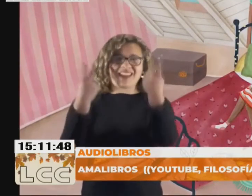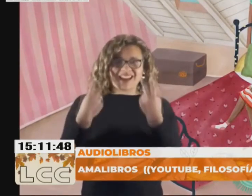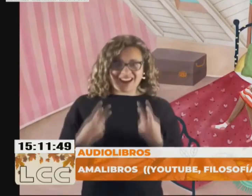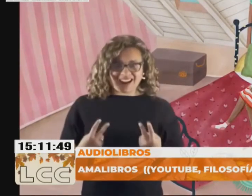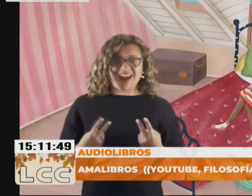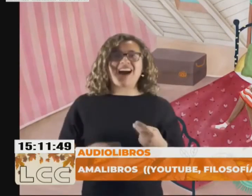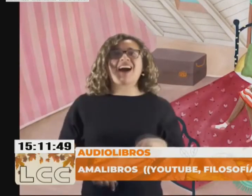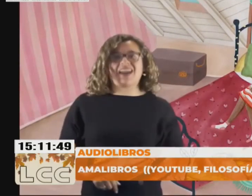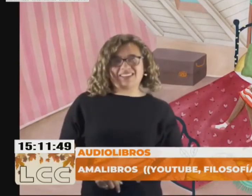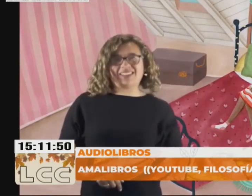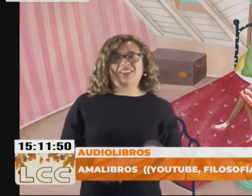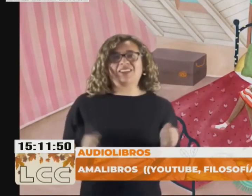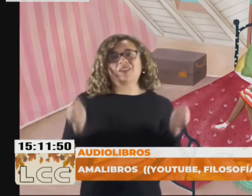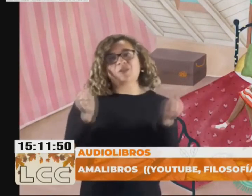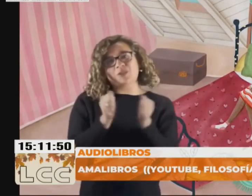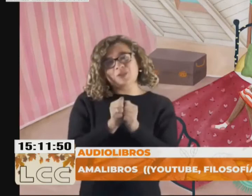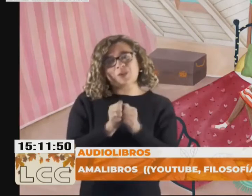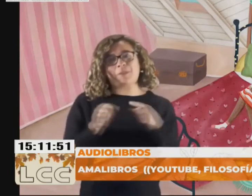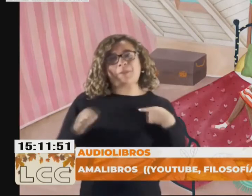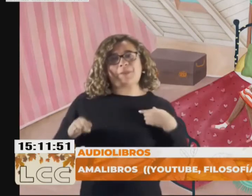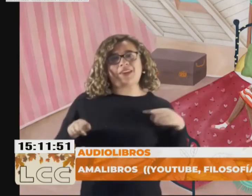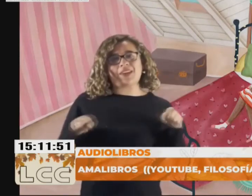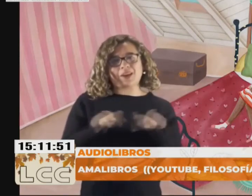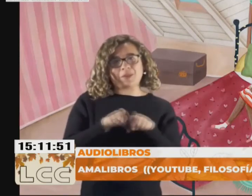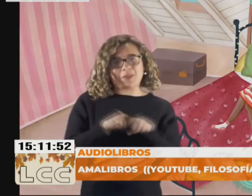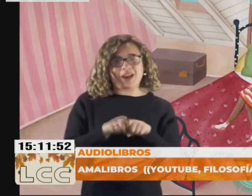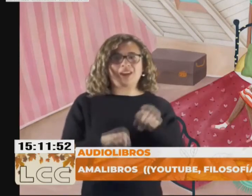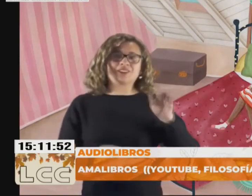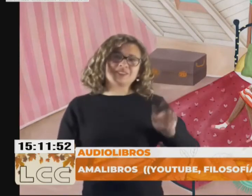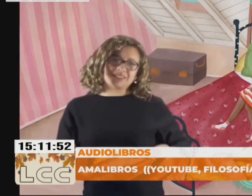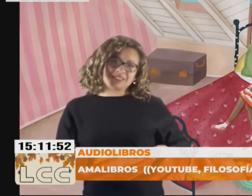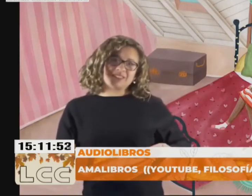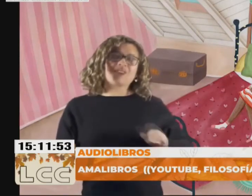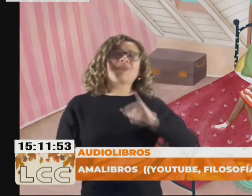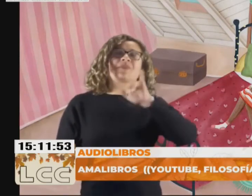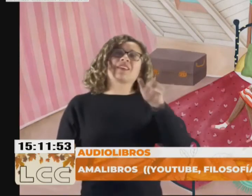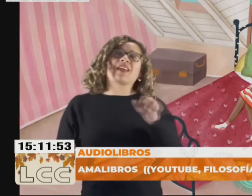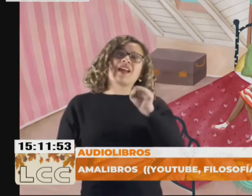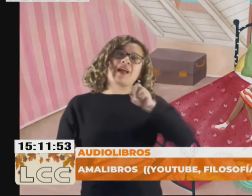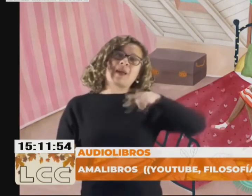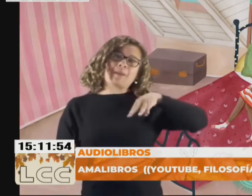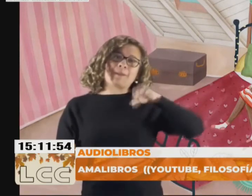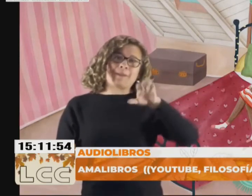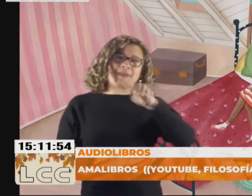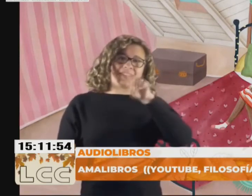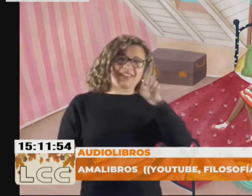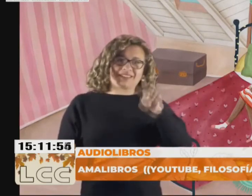los textos de Aristóteles acerca del alma, está